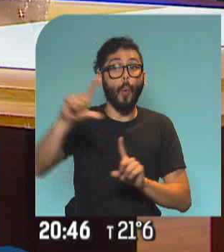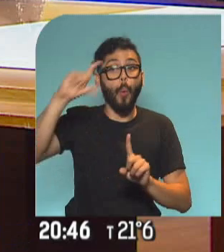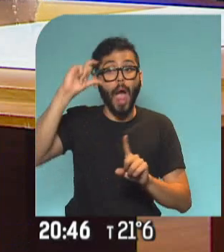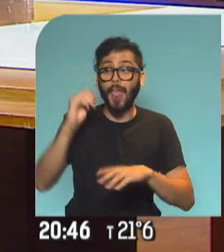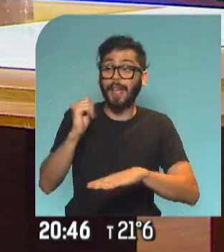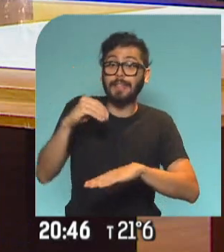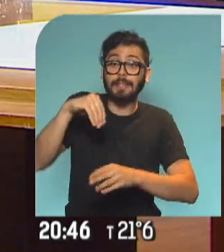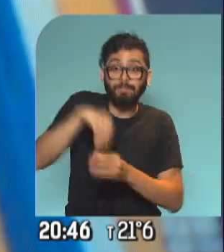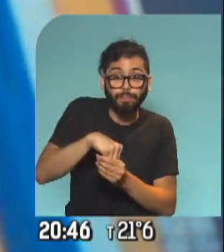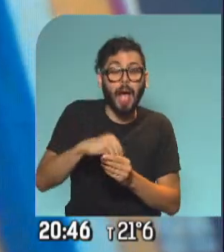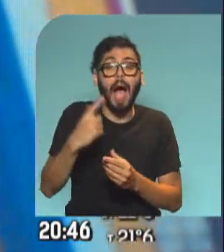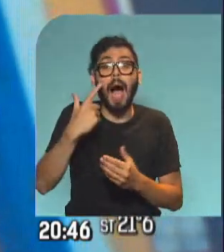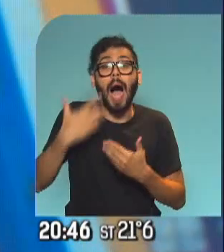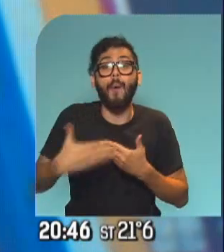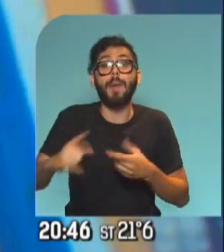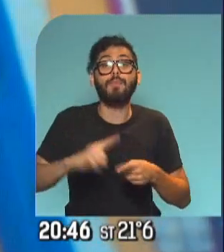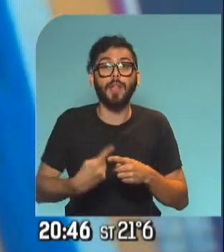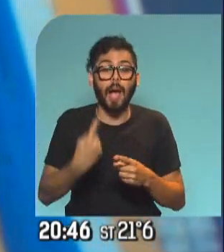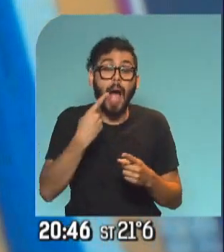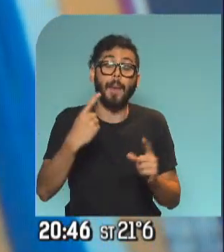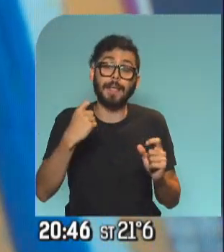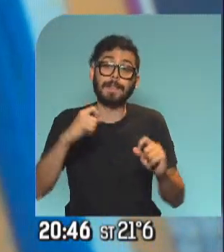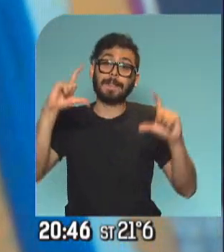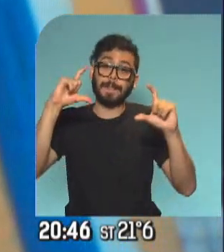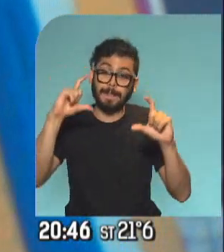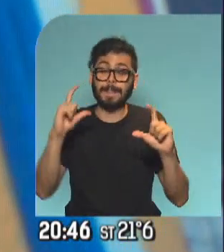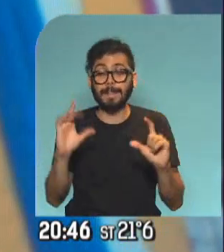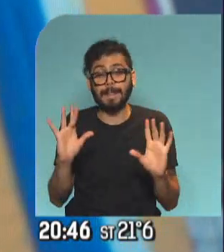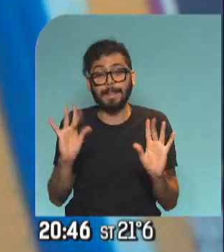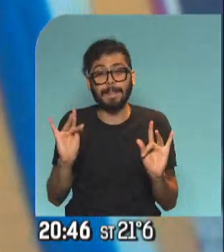Casi que hay que estar atentos en estos días a ver con qué nos sorprende. Y cuesta decirlo de esa manera. Gracias, Aislén.